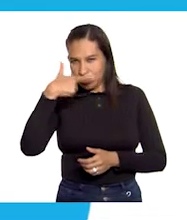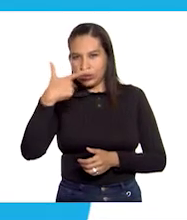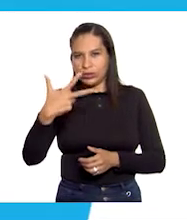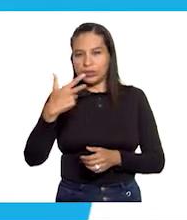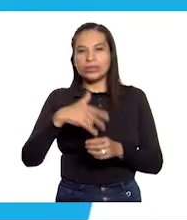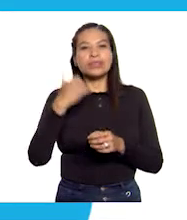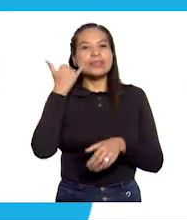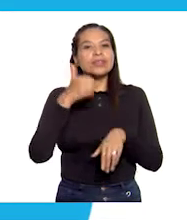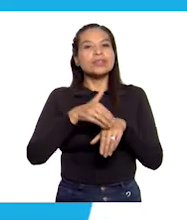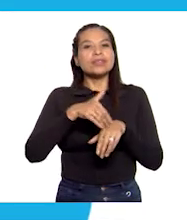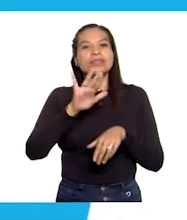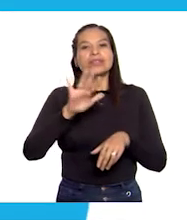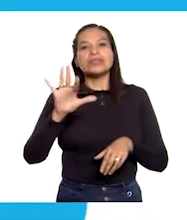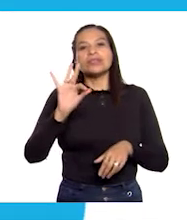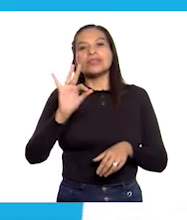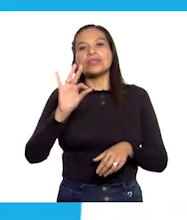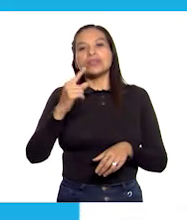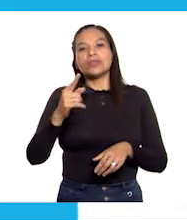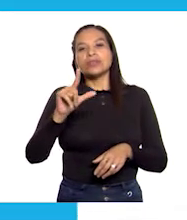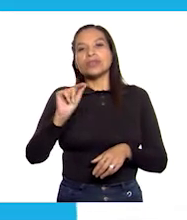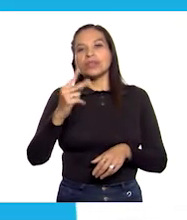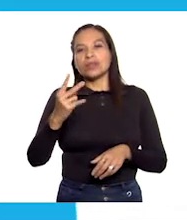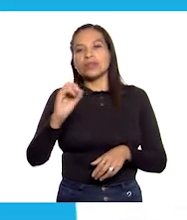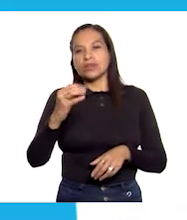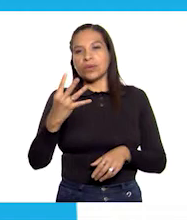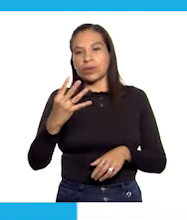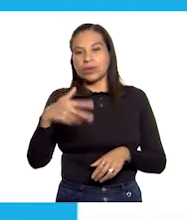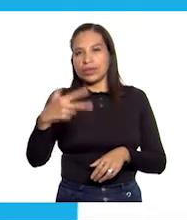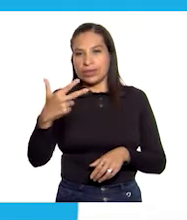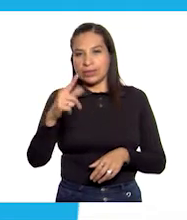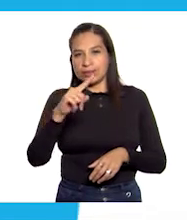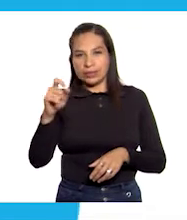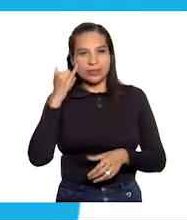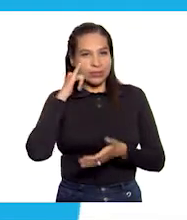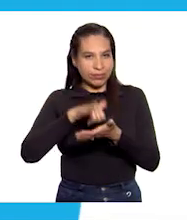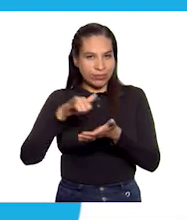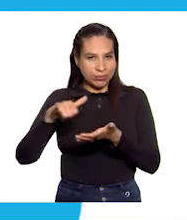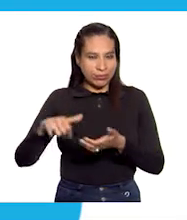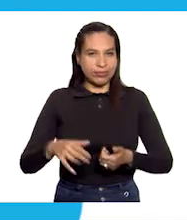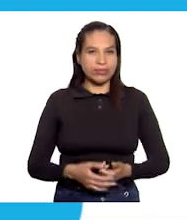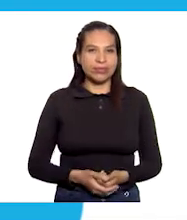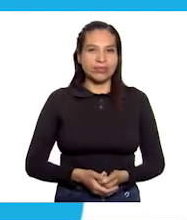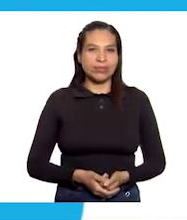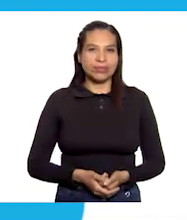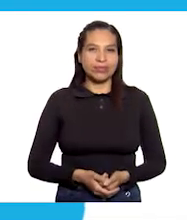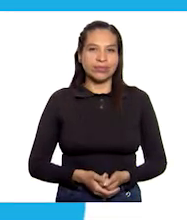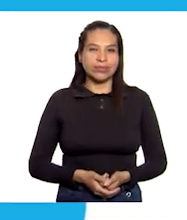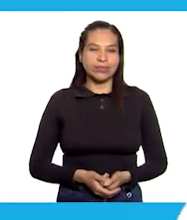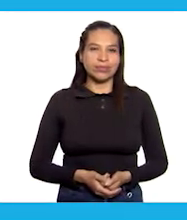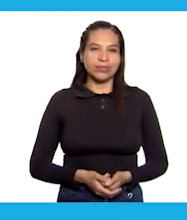teléfono 55 41 72 04 13, 100 líneas.